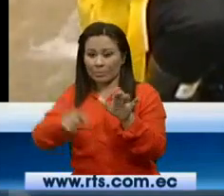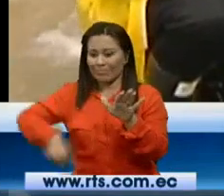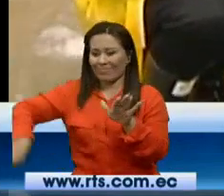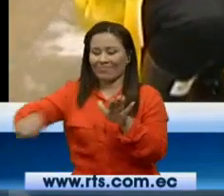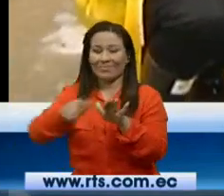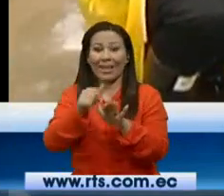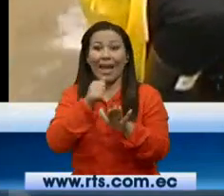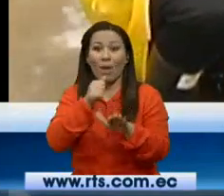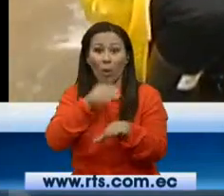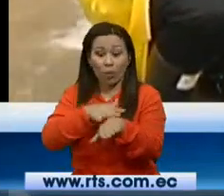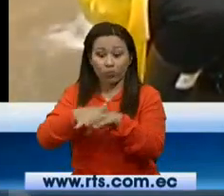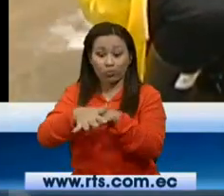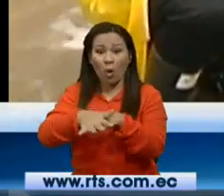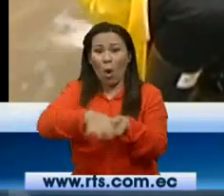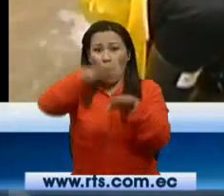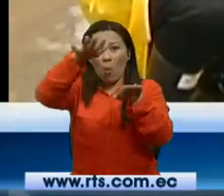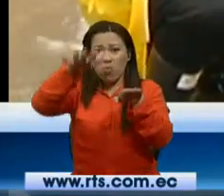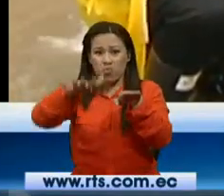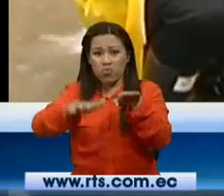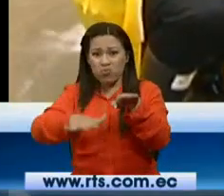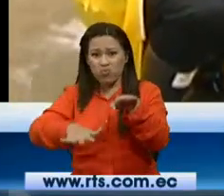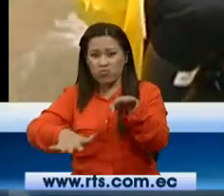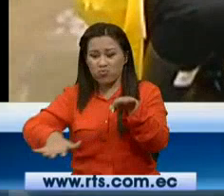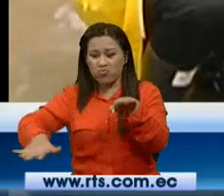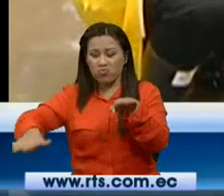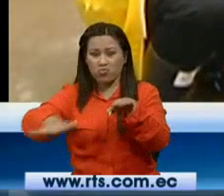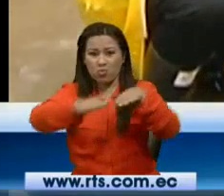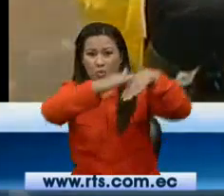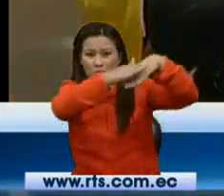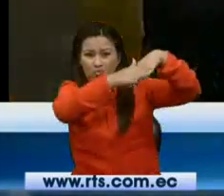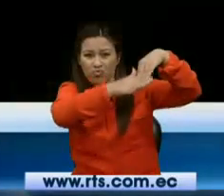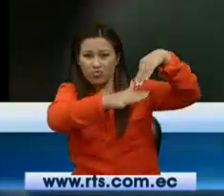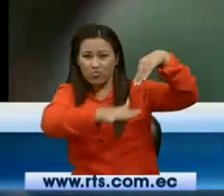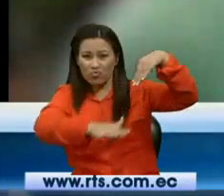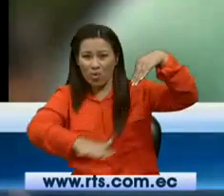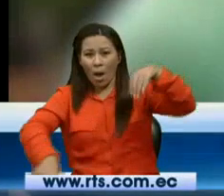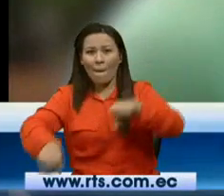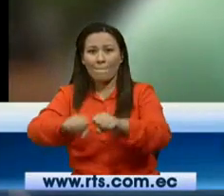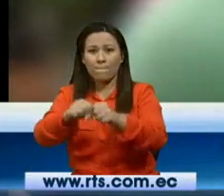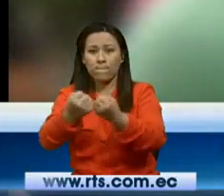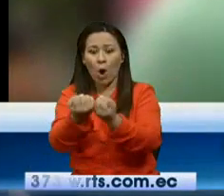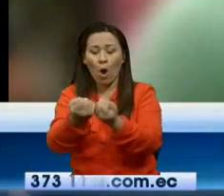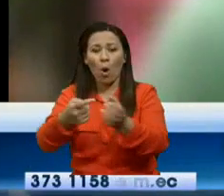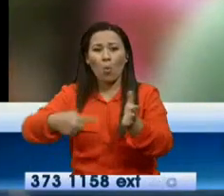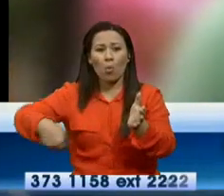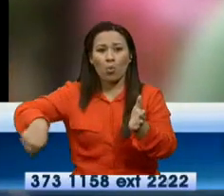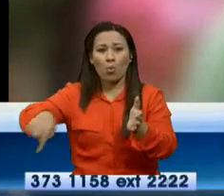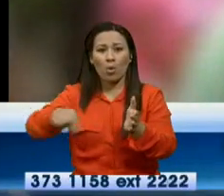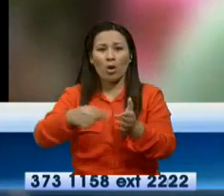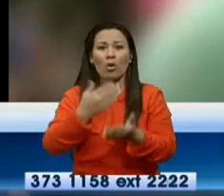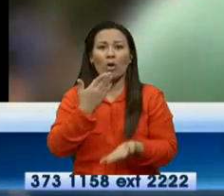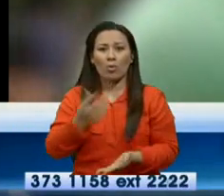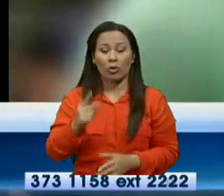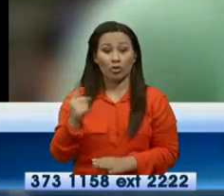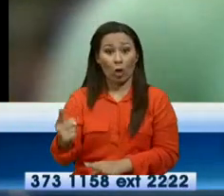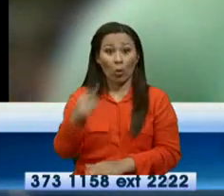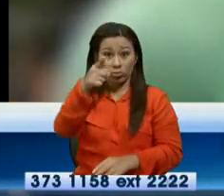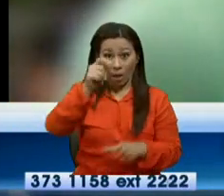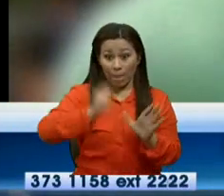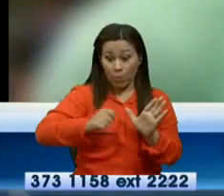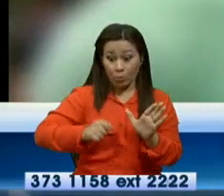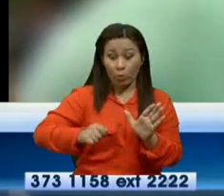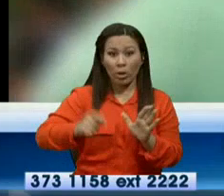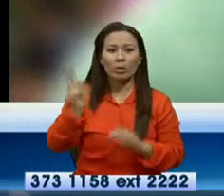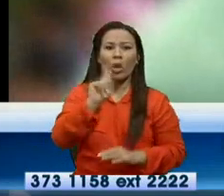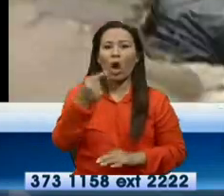a través del cual desfogan las aguas que vienen desde la parte alta de Monte Sinaí. ¿Este hueco lo hicieron ustedes o se hizo solo? No, se hizo solo de la corriente que